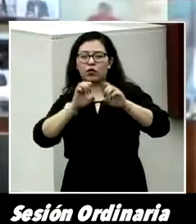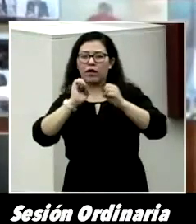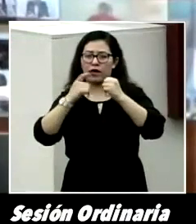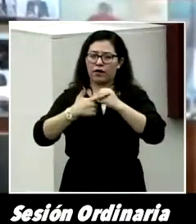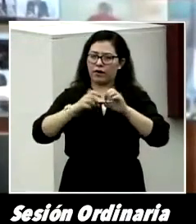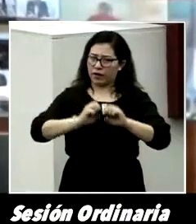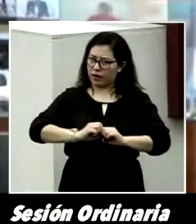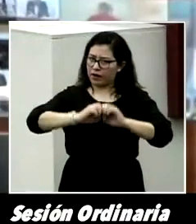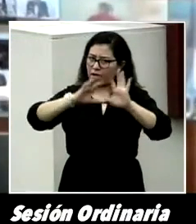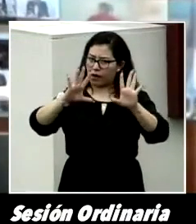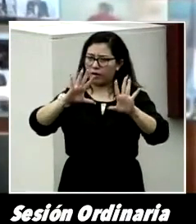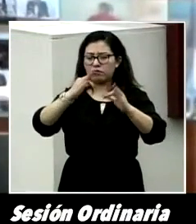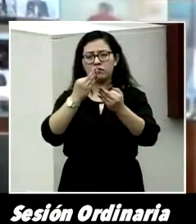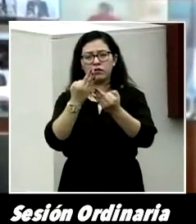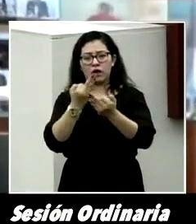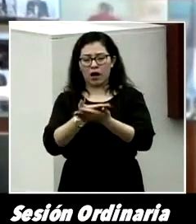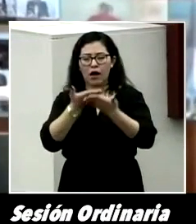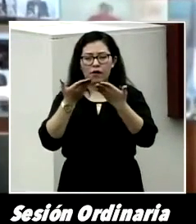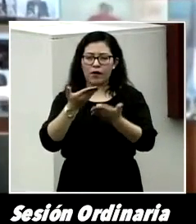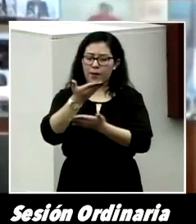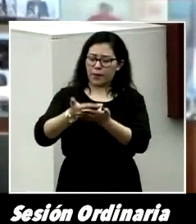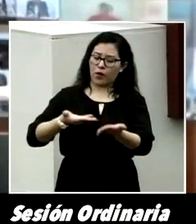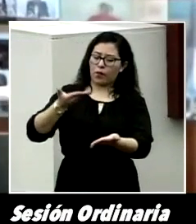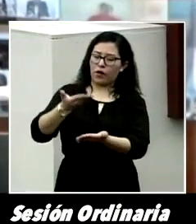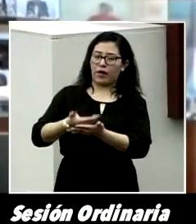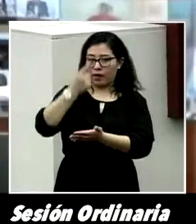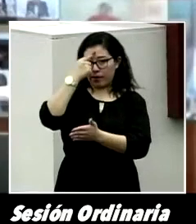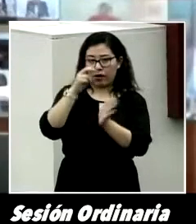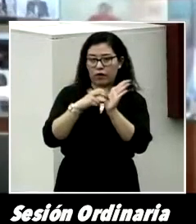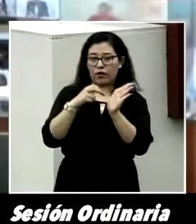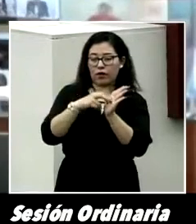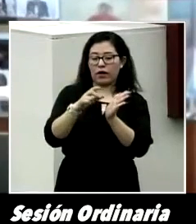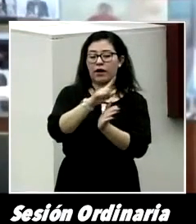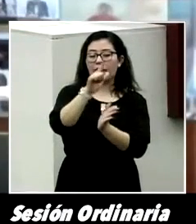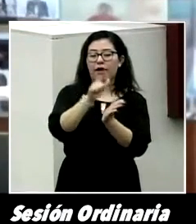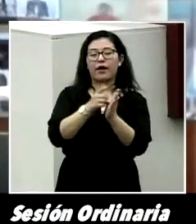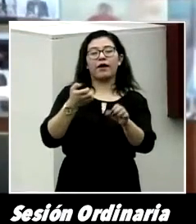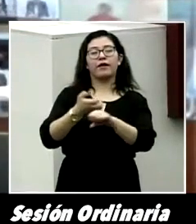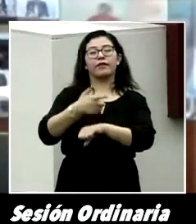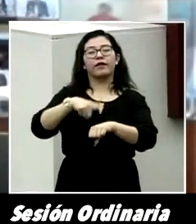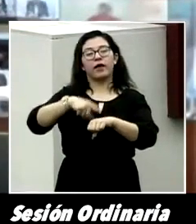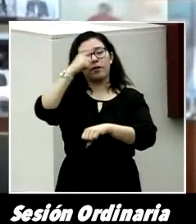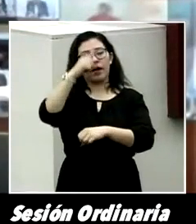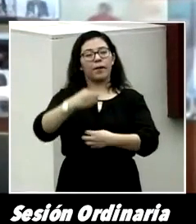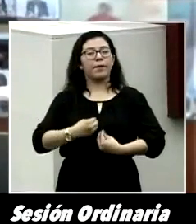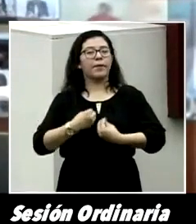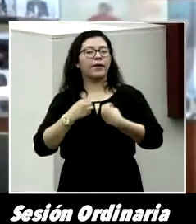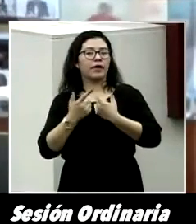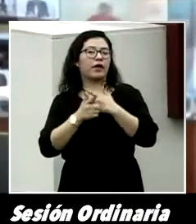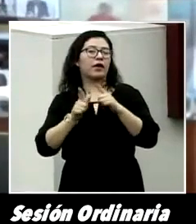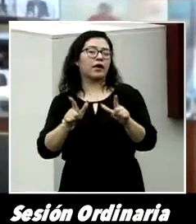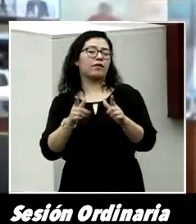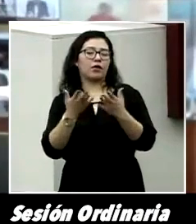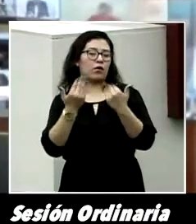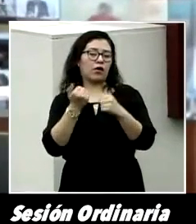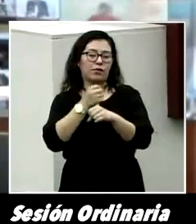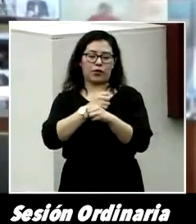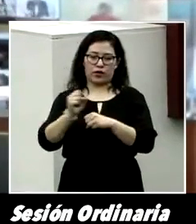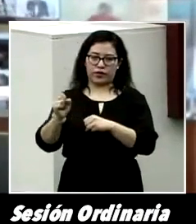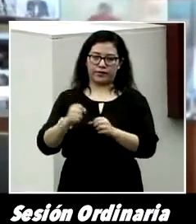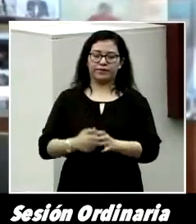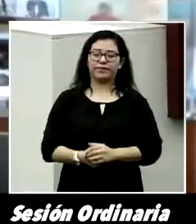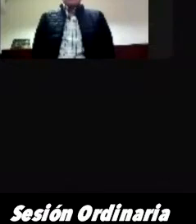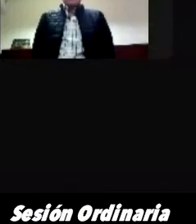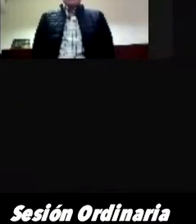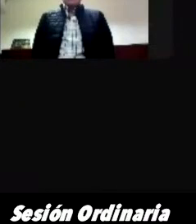fortalecer la legislación ya que no obstante que la ley del sistema de protección civil dispone que el estado se